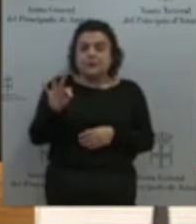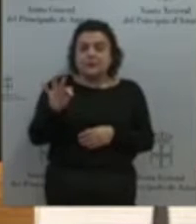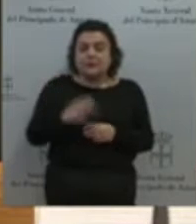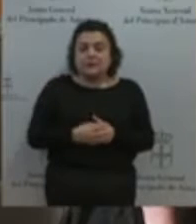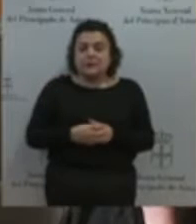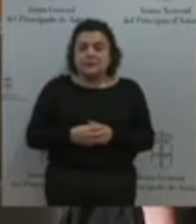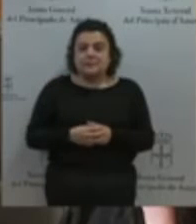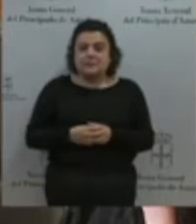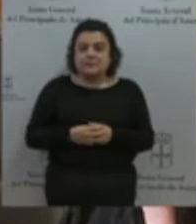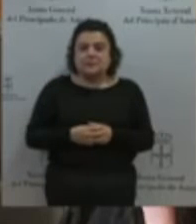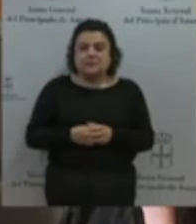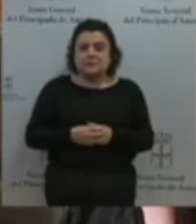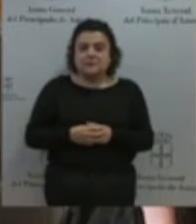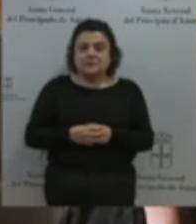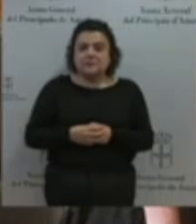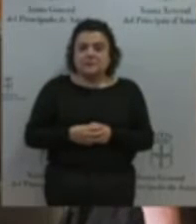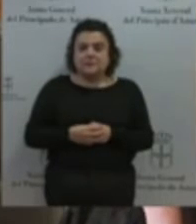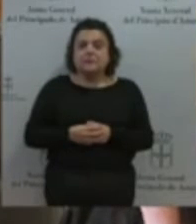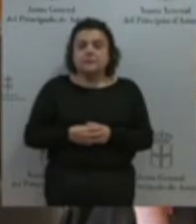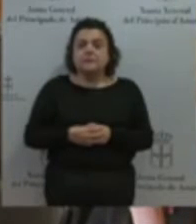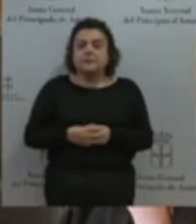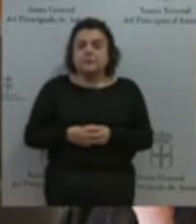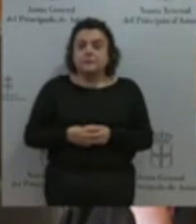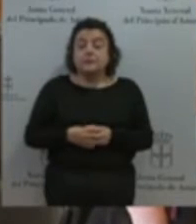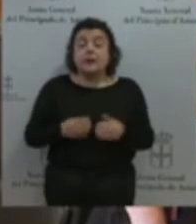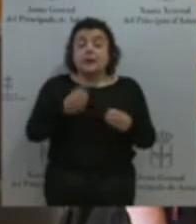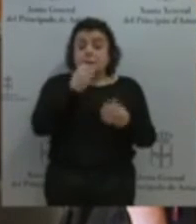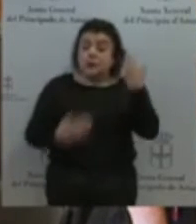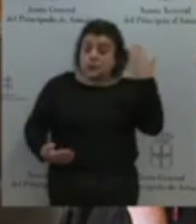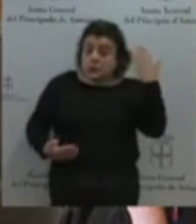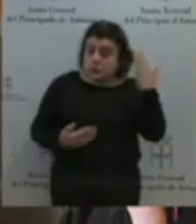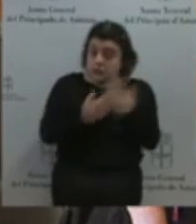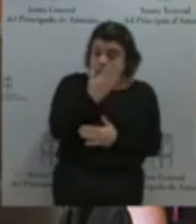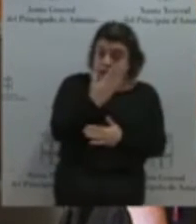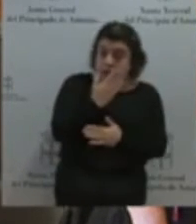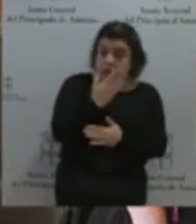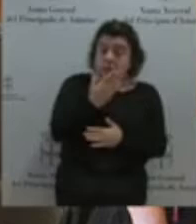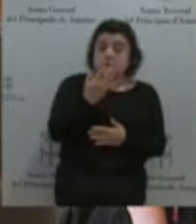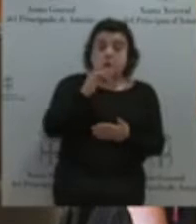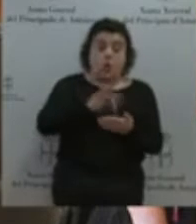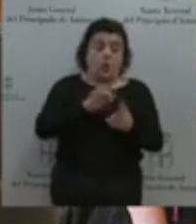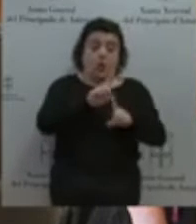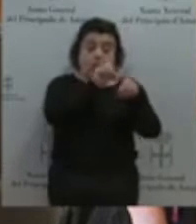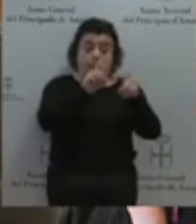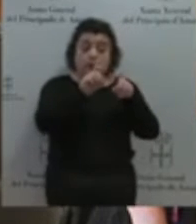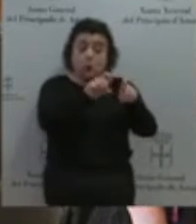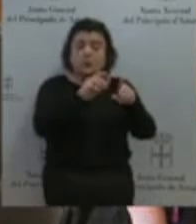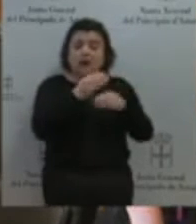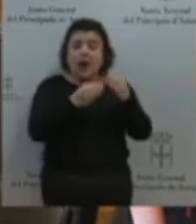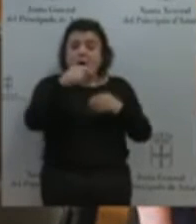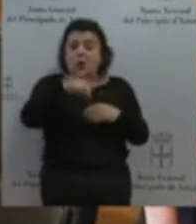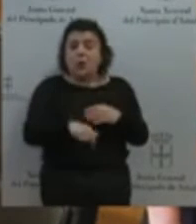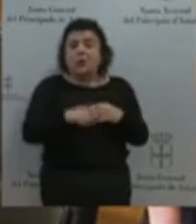Buenos días, consejera. La pregunta que hoy traigo a su consideración es si desde su consejería se contempla